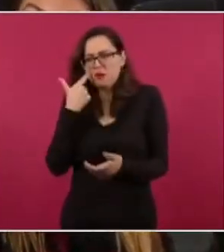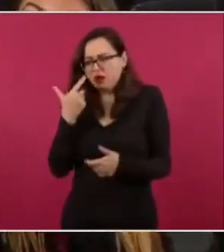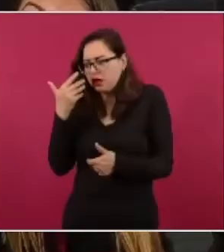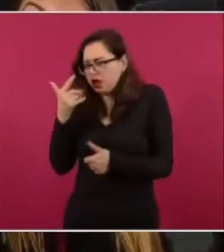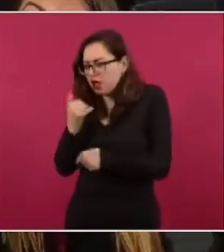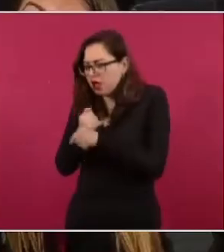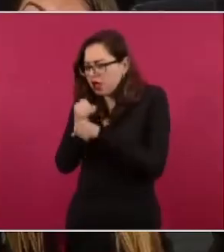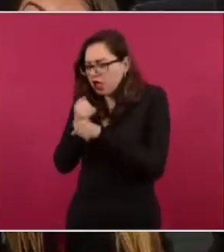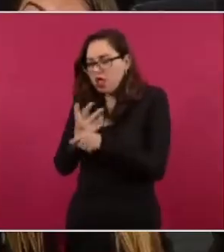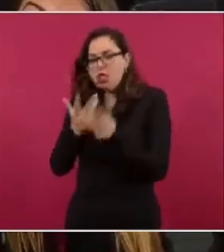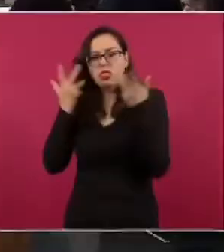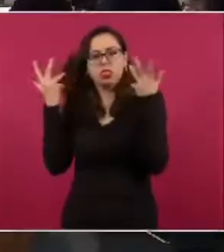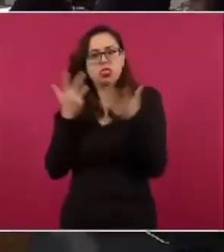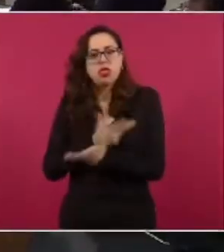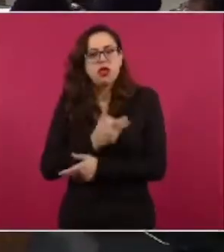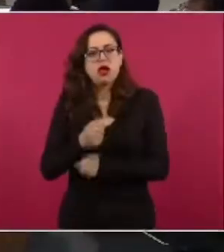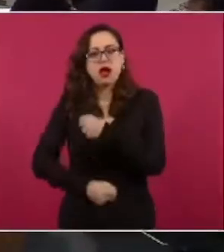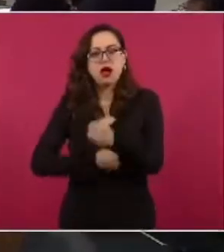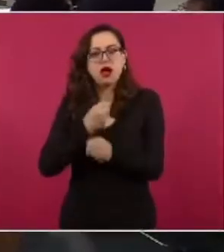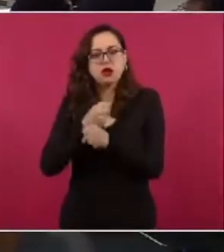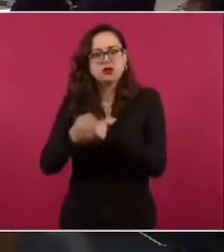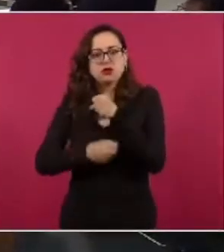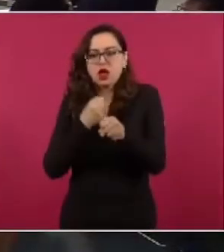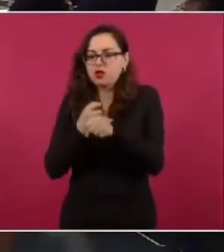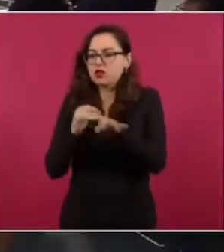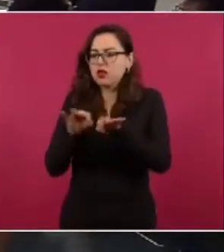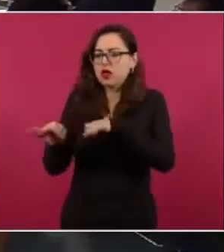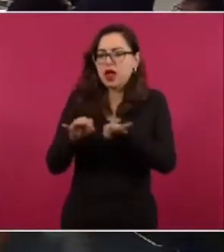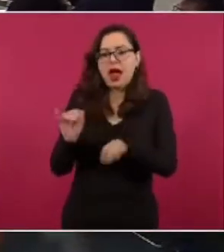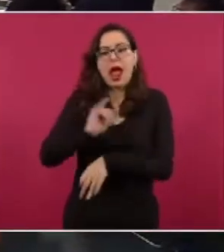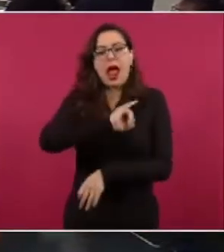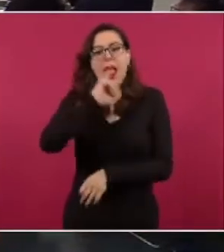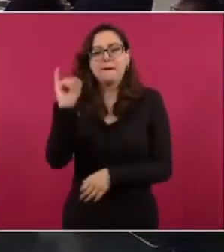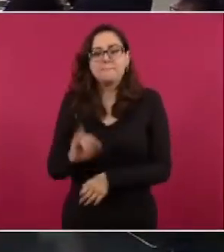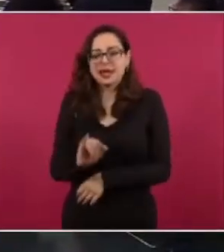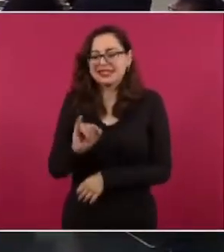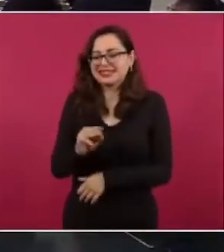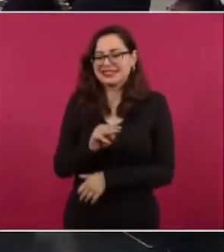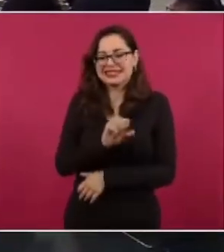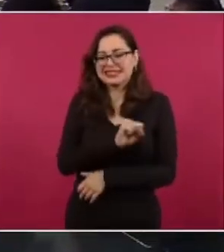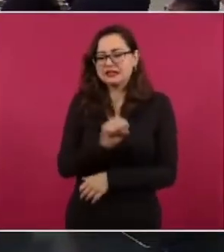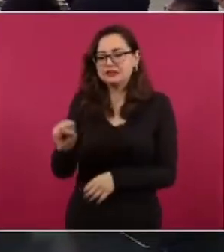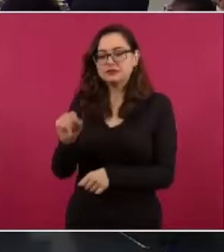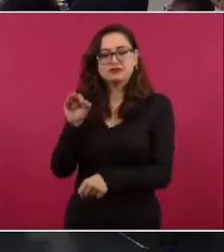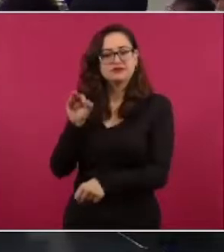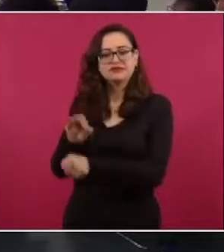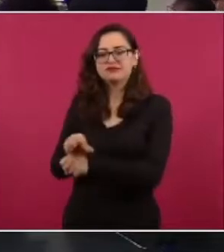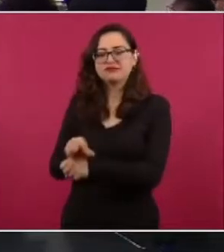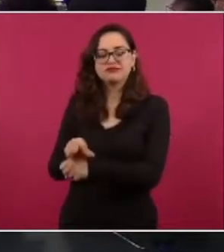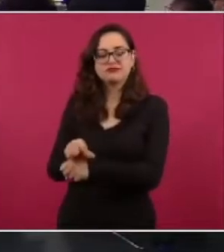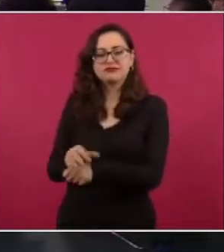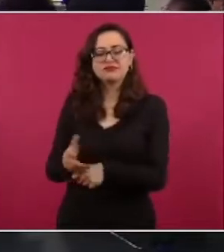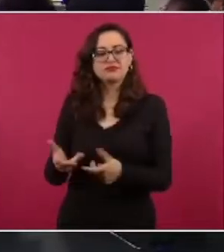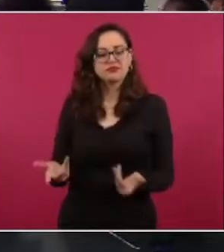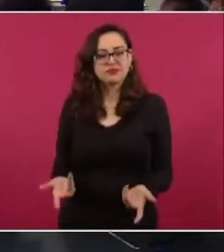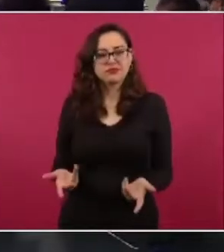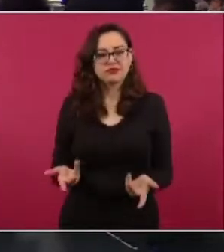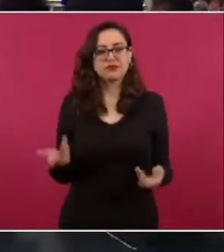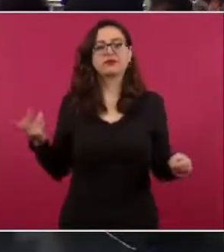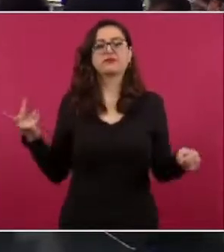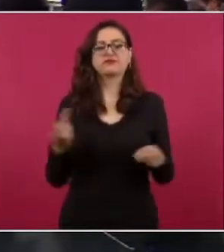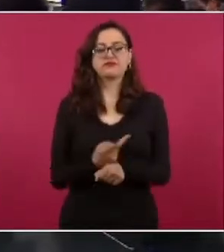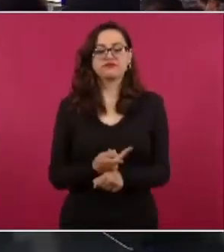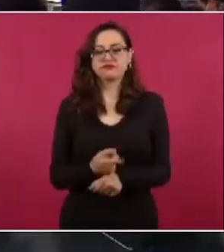presidente, hemos observado cómo esta empresa Haber Limpieza en general, SADCB, durante la pandemia y hasta el día de